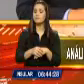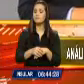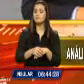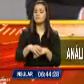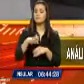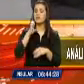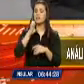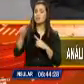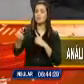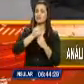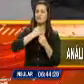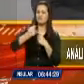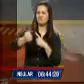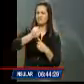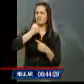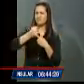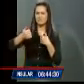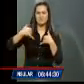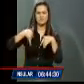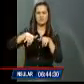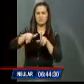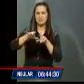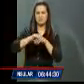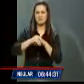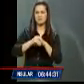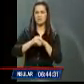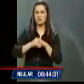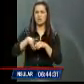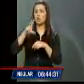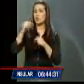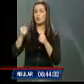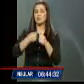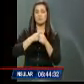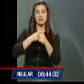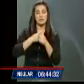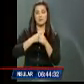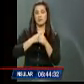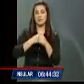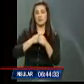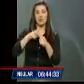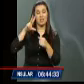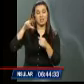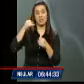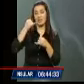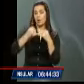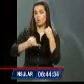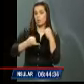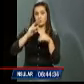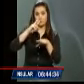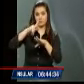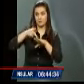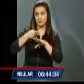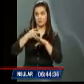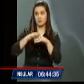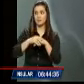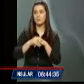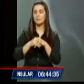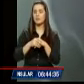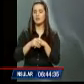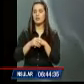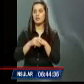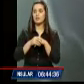Es una agresión continua, no es la primera ni es la última.